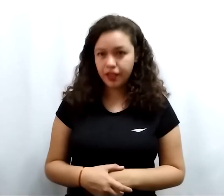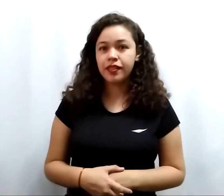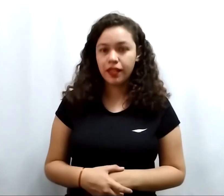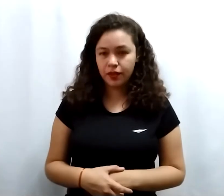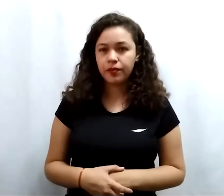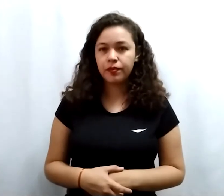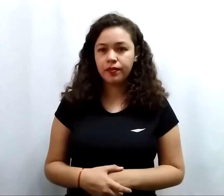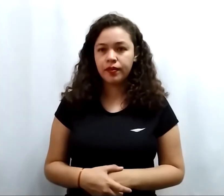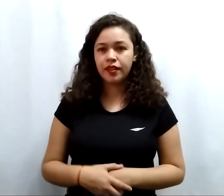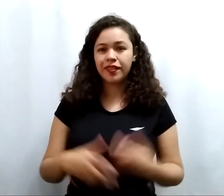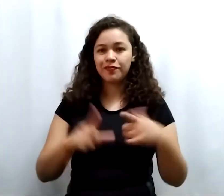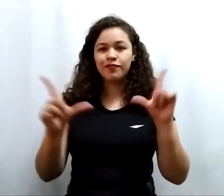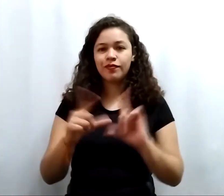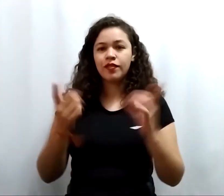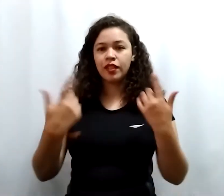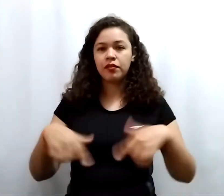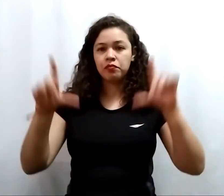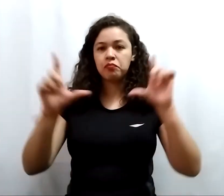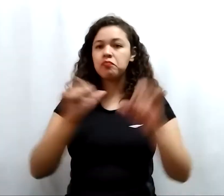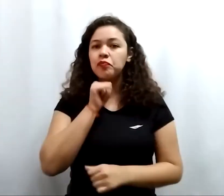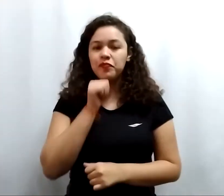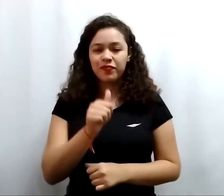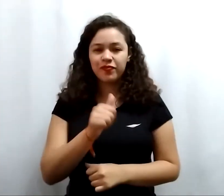¿Listo? Sí, dejo de compartir.